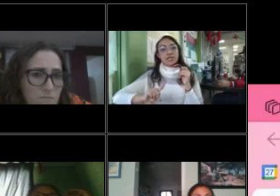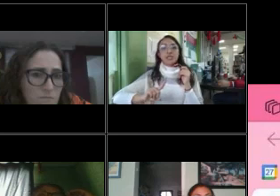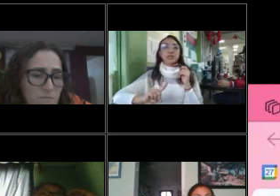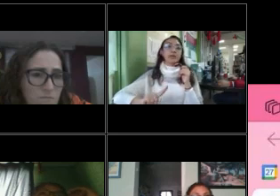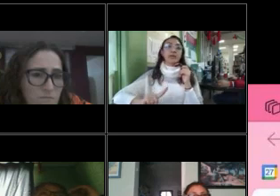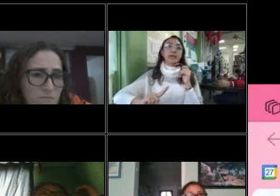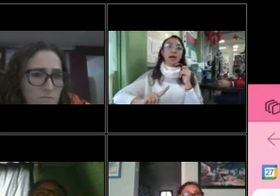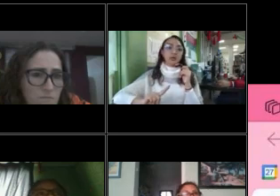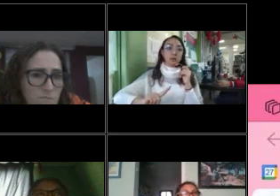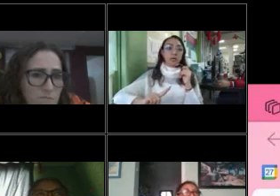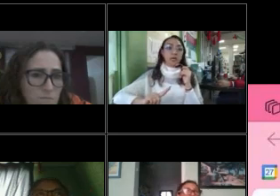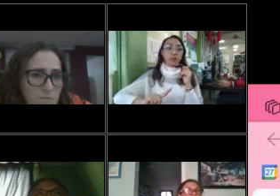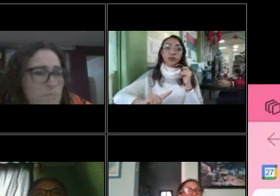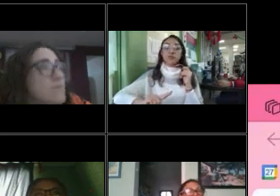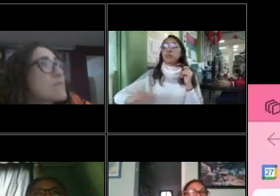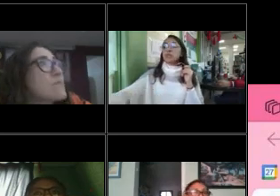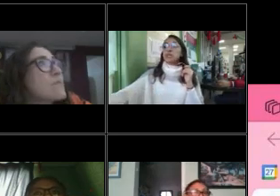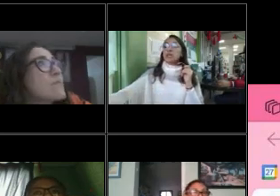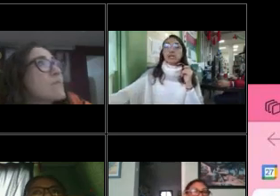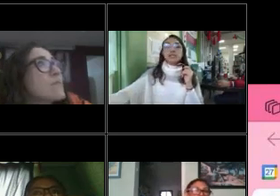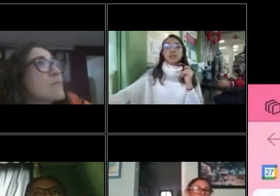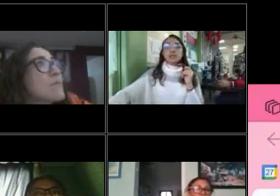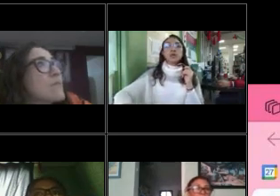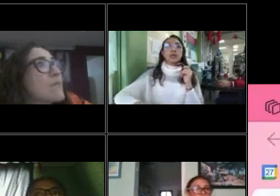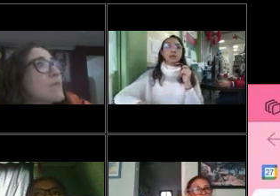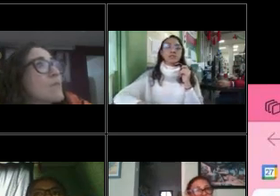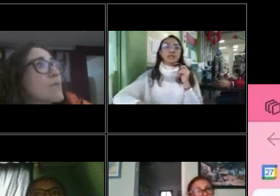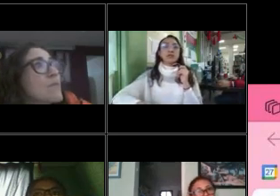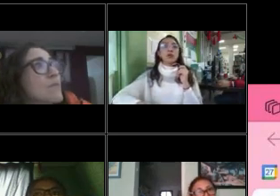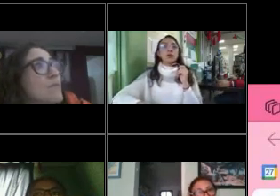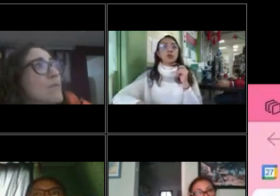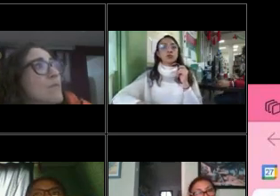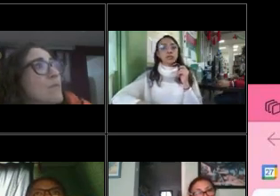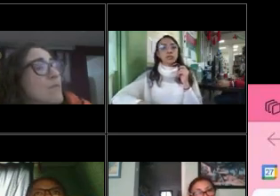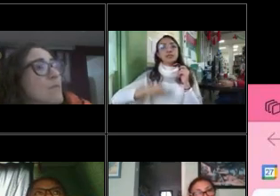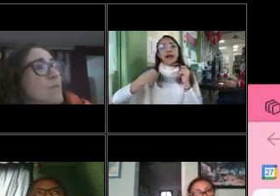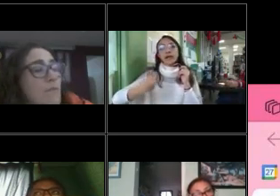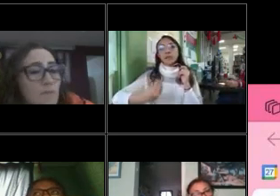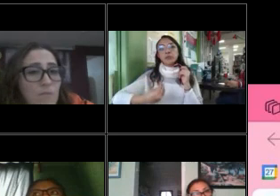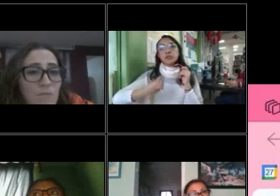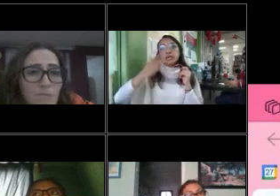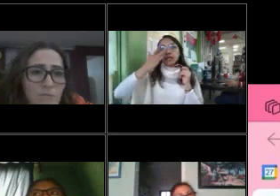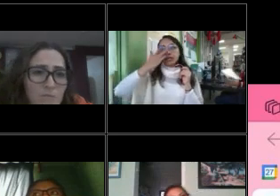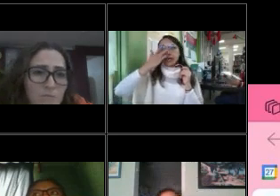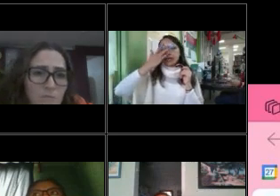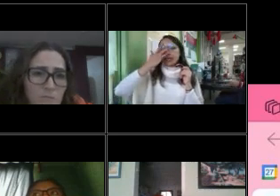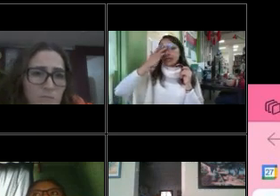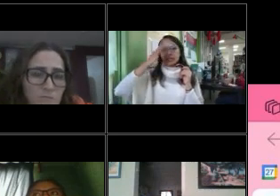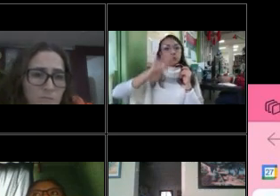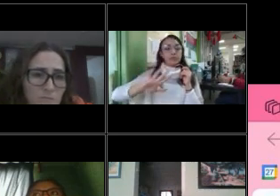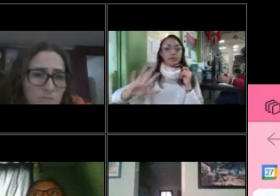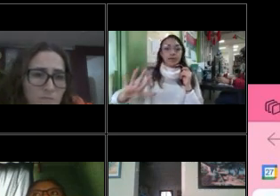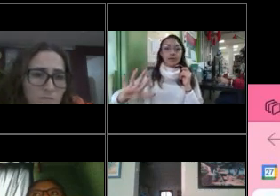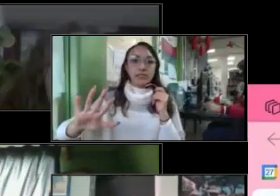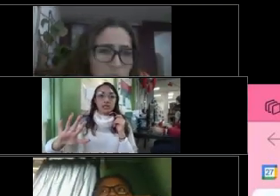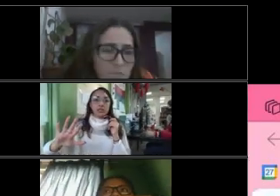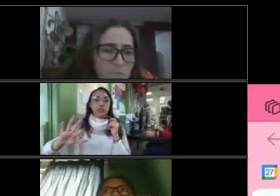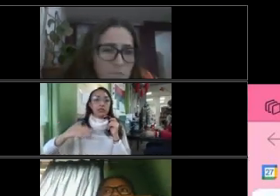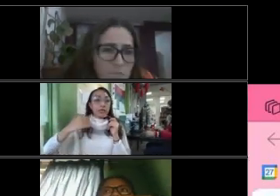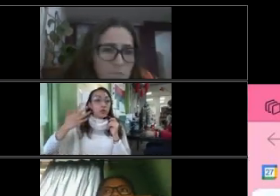estas señas me van a ayudar mucho. Y es aquí donde a veces, como docentes, caemos en la idea de que si yo me